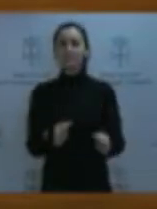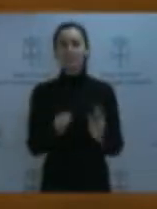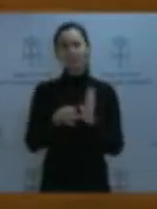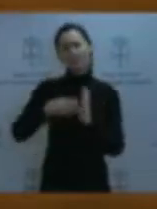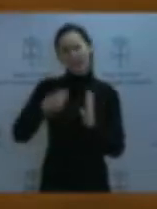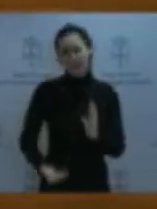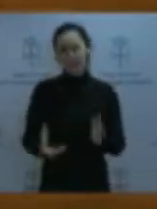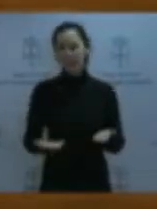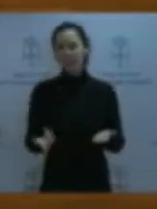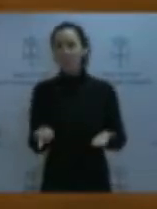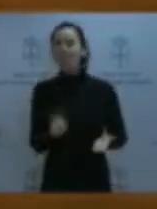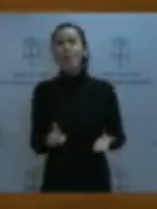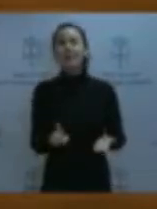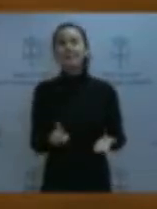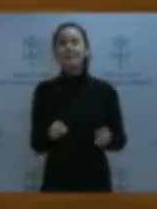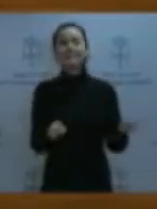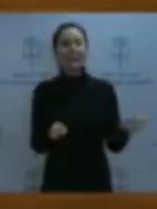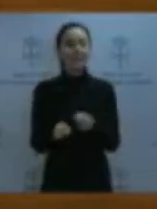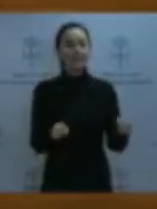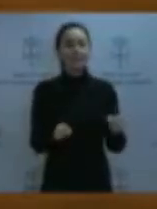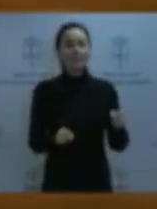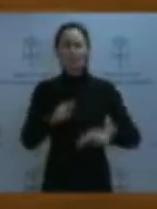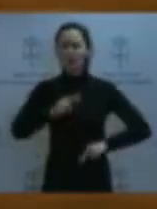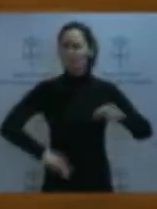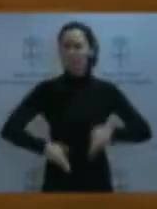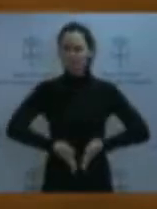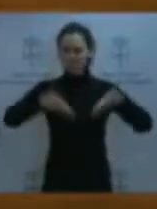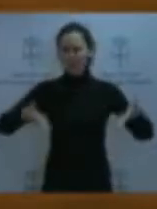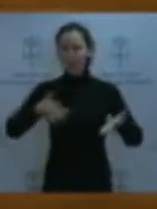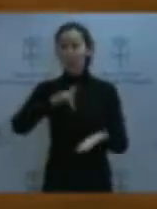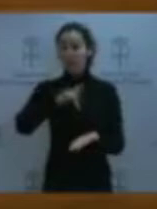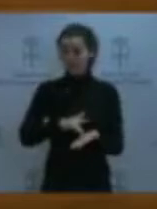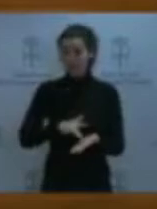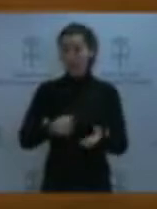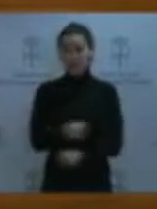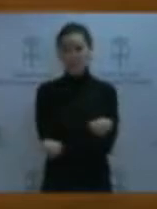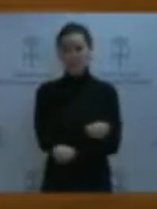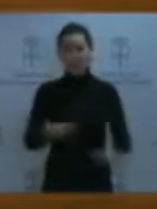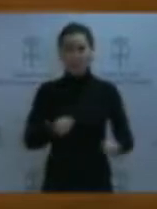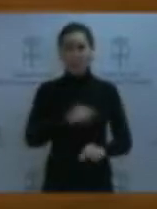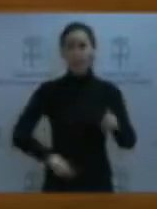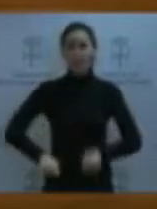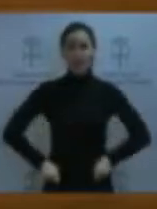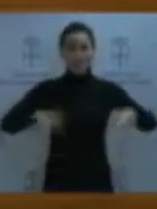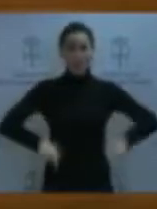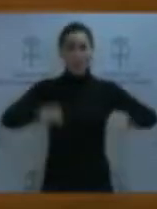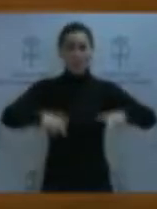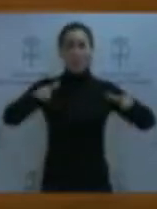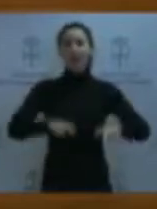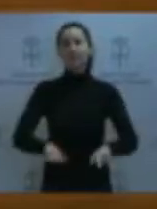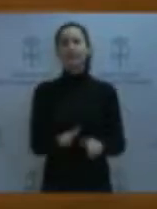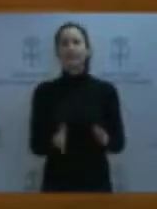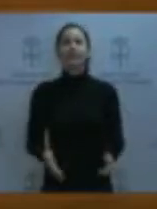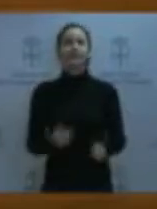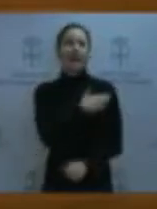no aquellos que se han reconvertido, como las grandes constructoras después del estallido de la burbuja inmobiliaria, se han reconvertido en prestatarios de servicio de toda